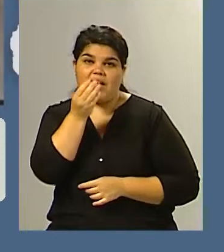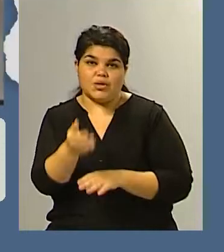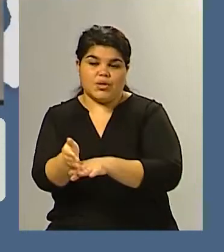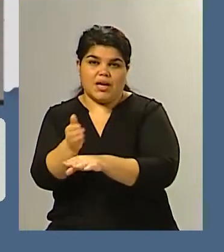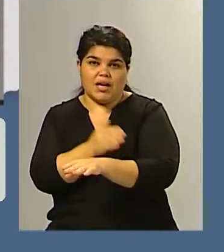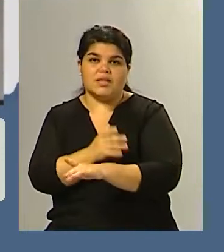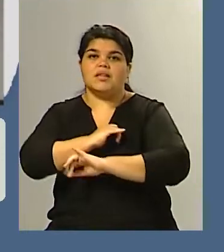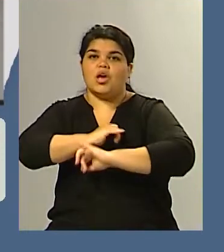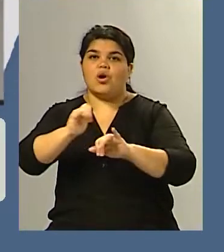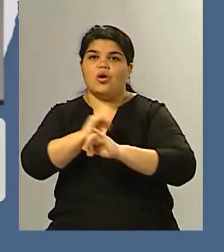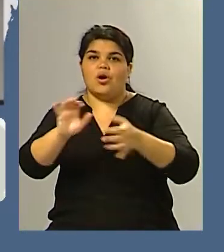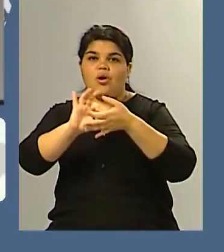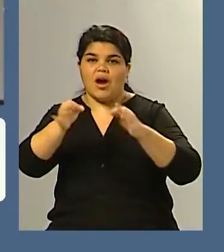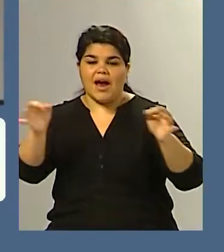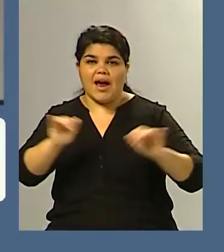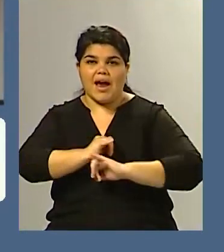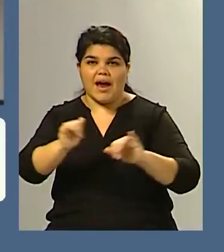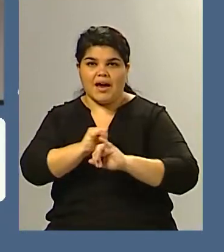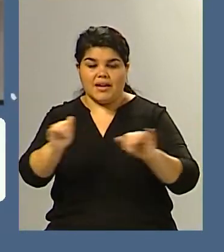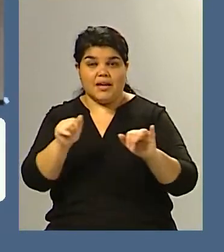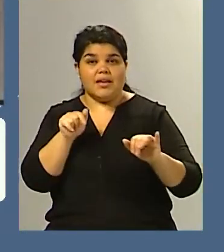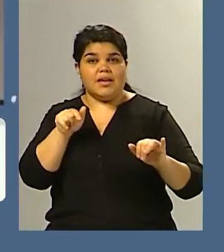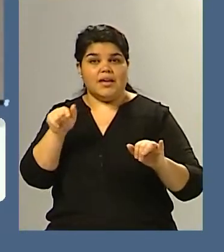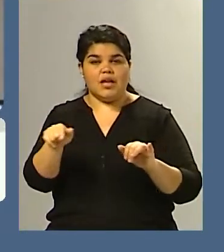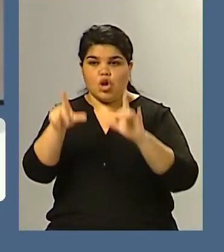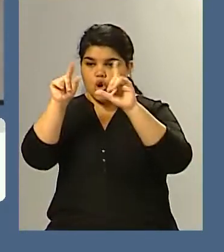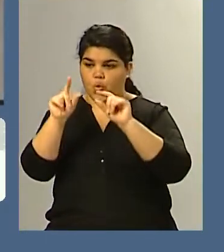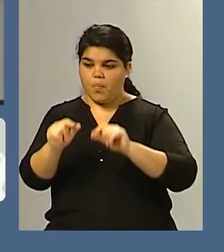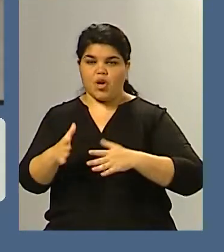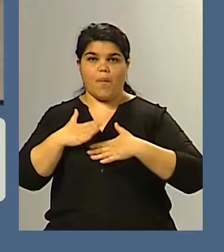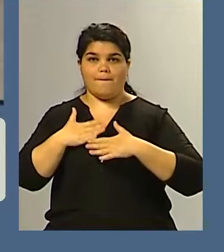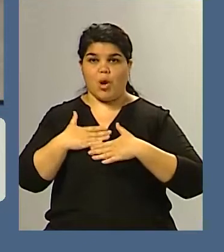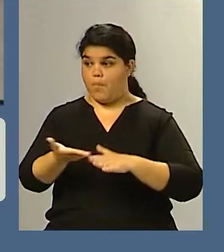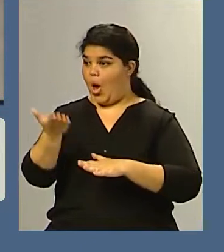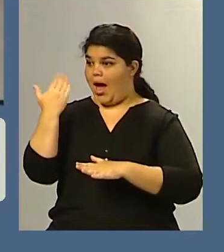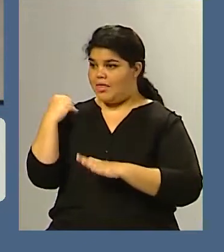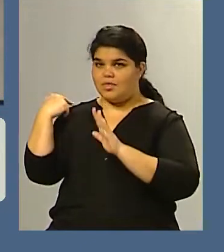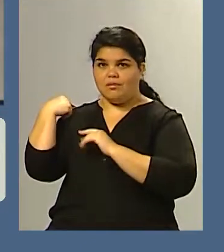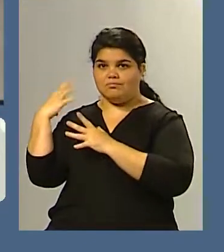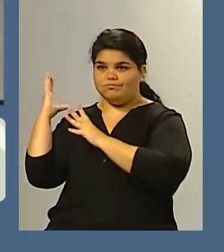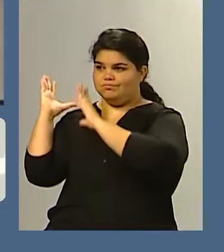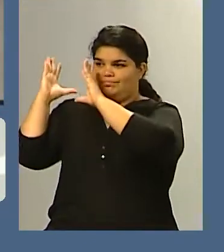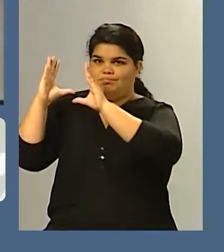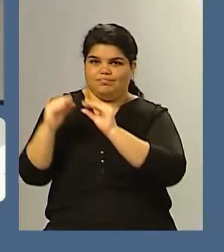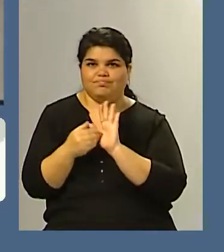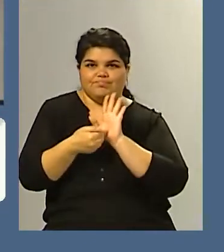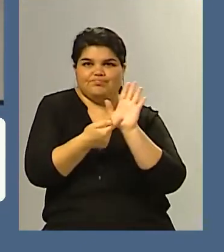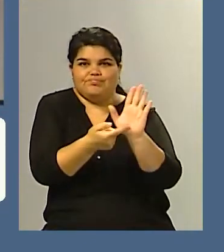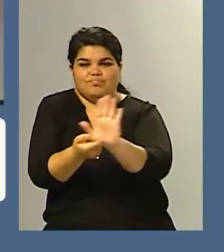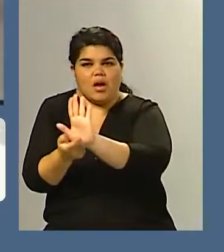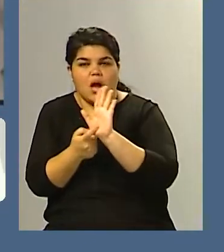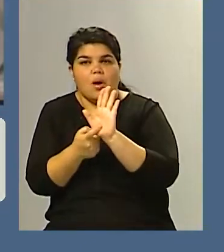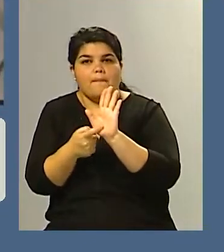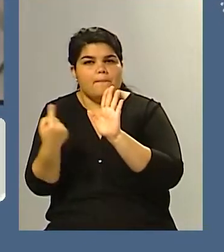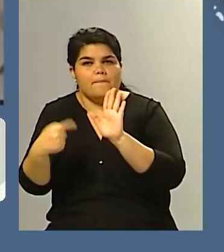de campaña, y que él utilizaba sus excelentes números económicos como para respaldar sus dichos políticos, y que